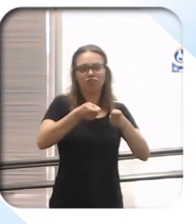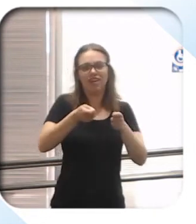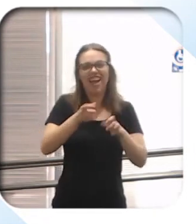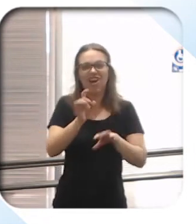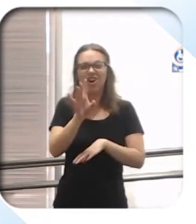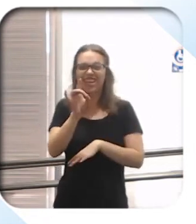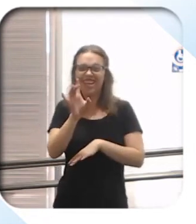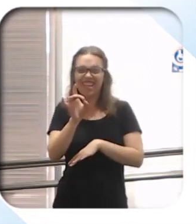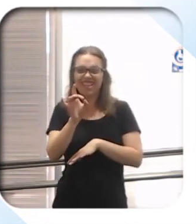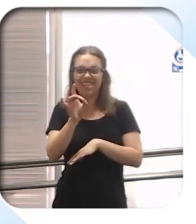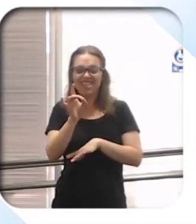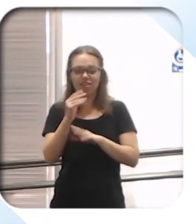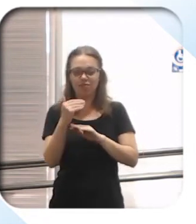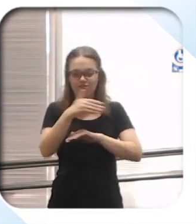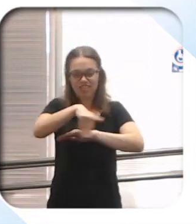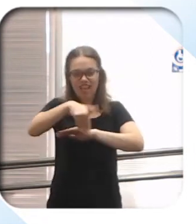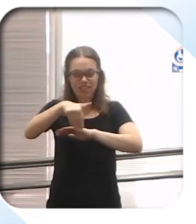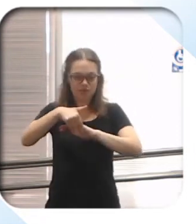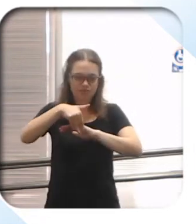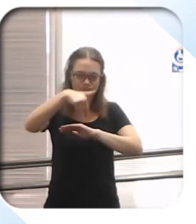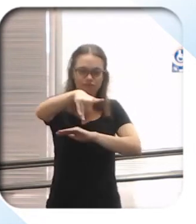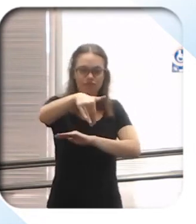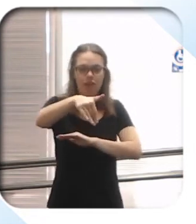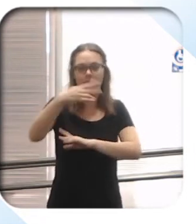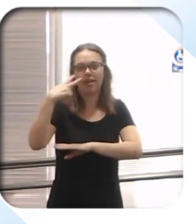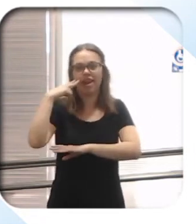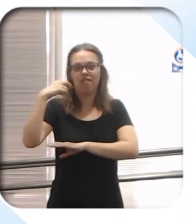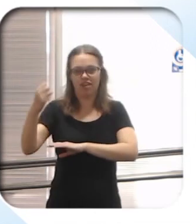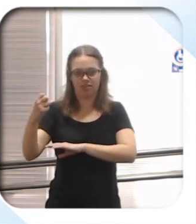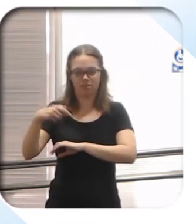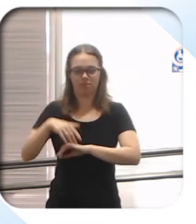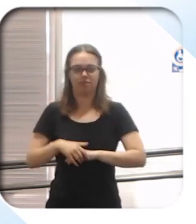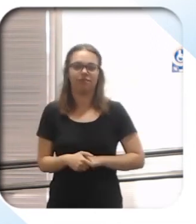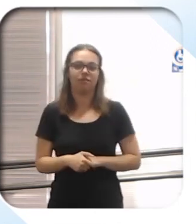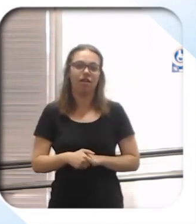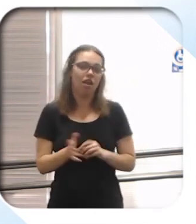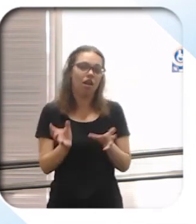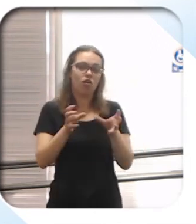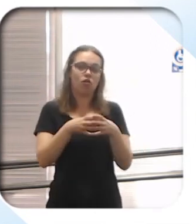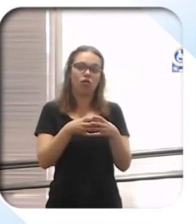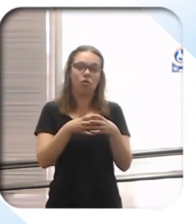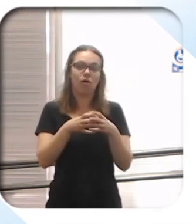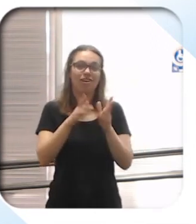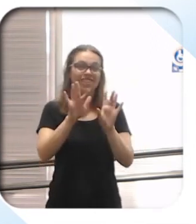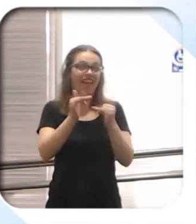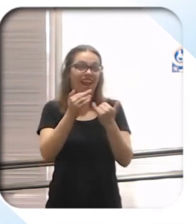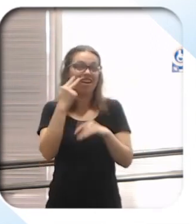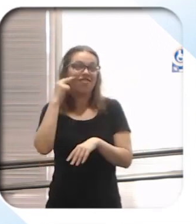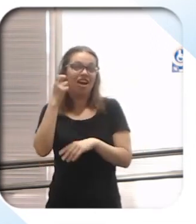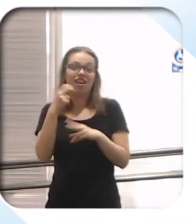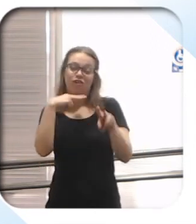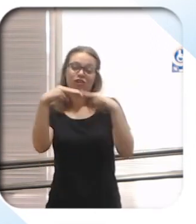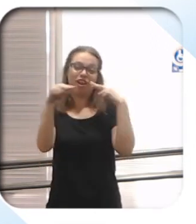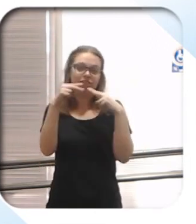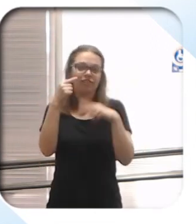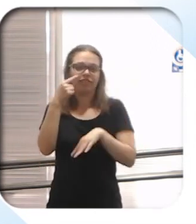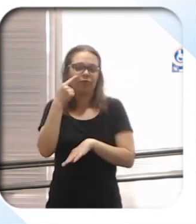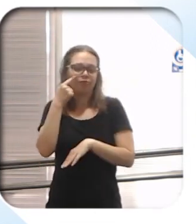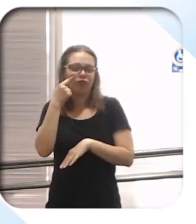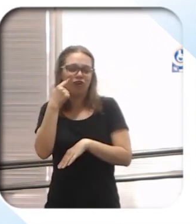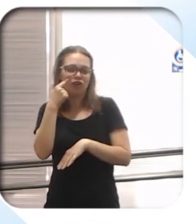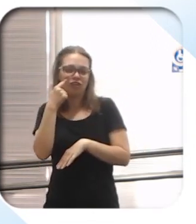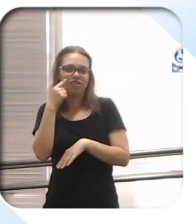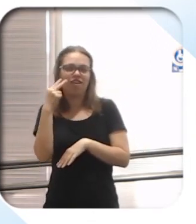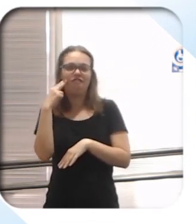15 muchachos la calle. Y allí ya tenemos al equipo del restaurante, ¿no? Que ya nos conocen, el Bar